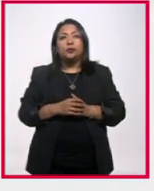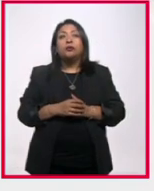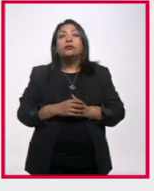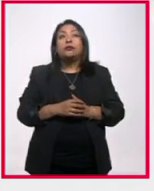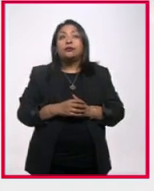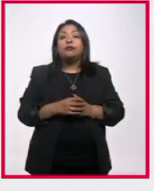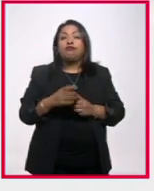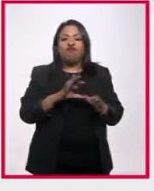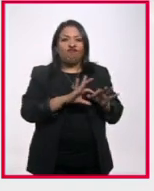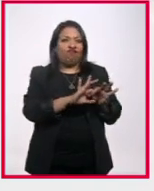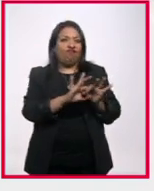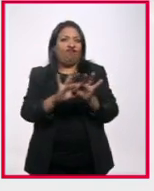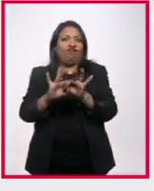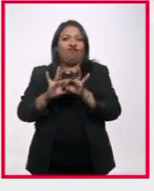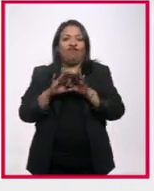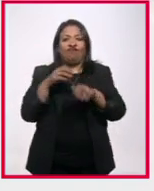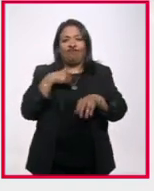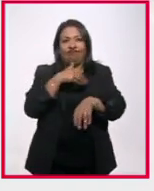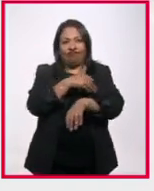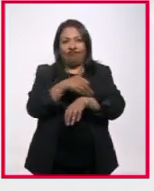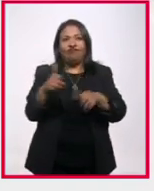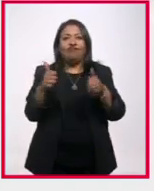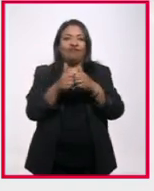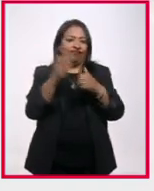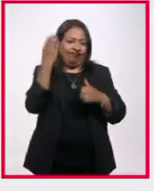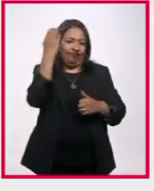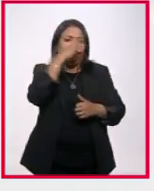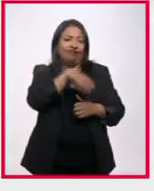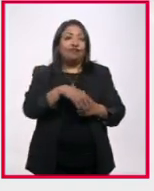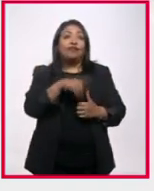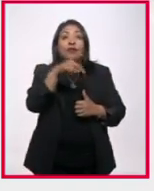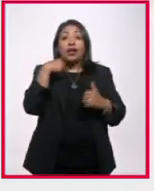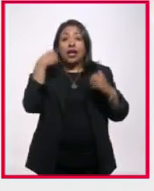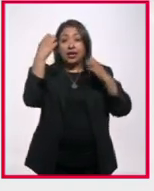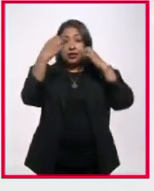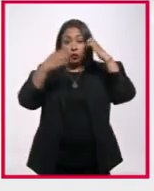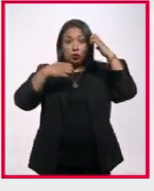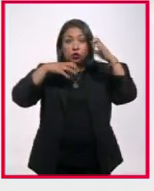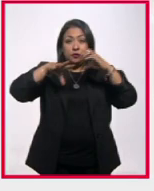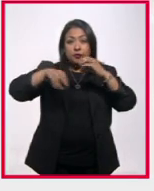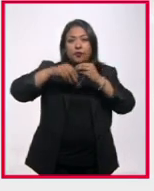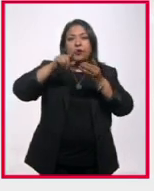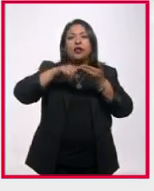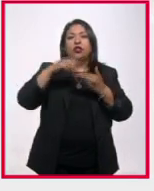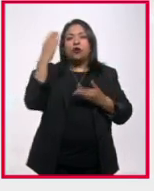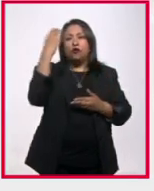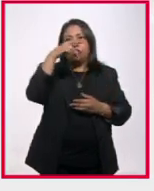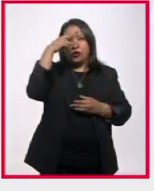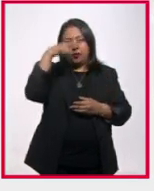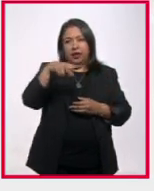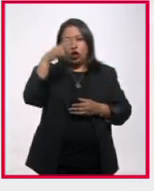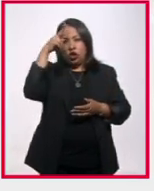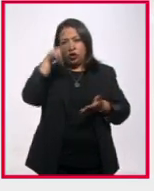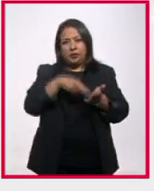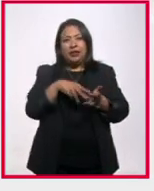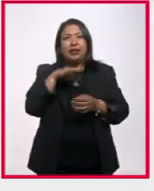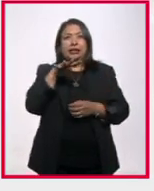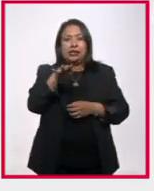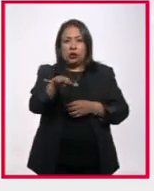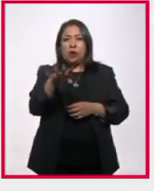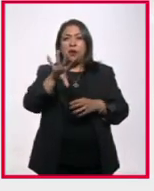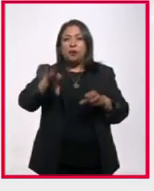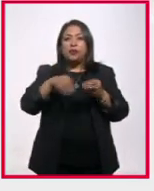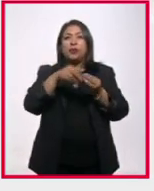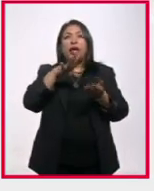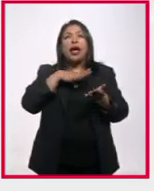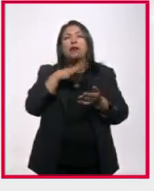que nos une, que une a las familias con la fotografía. La exposición forma parte de Fotoméxico 2019 y está